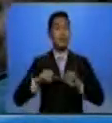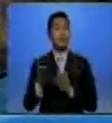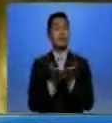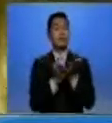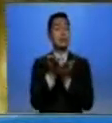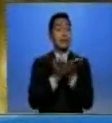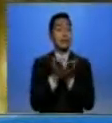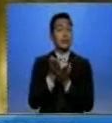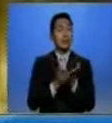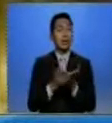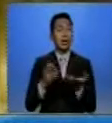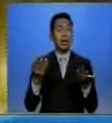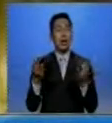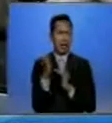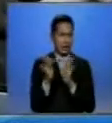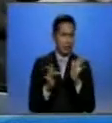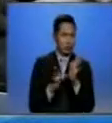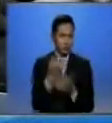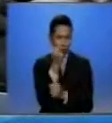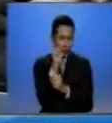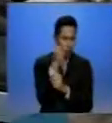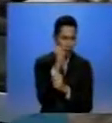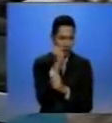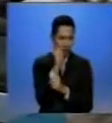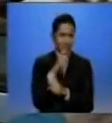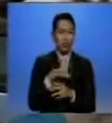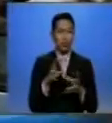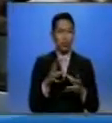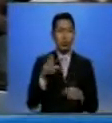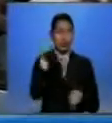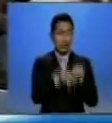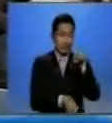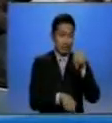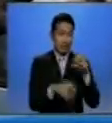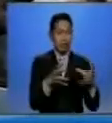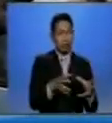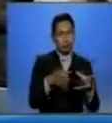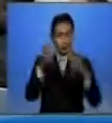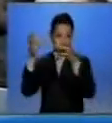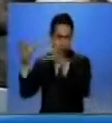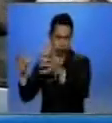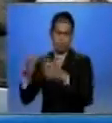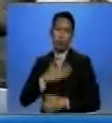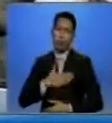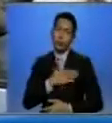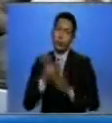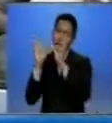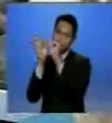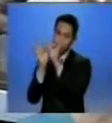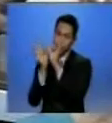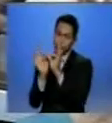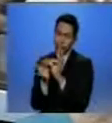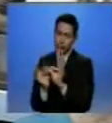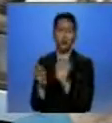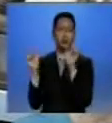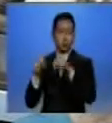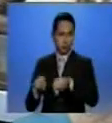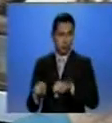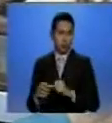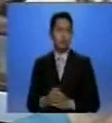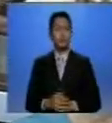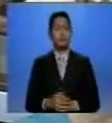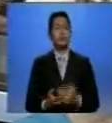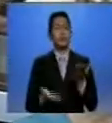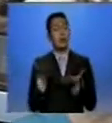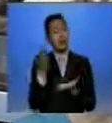retoque o arreglo de las figuras navideñas. Cuando está roto un niño, se le hace la piecita cuando le falta. Cuando